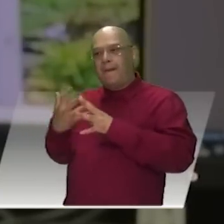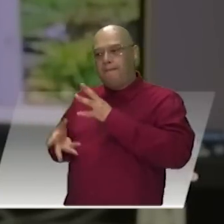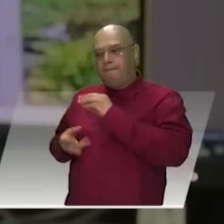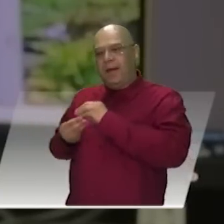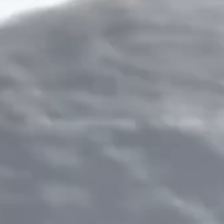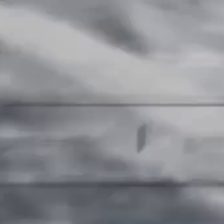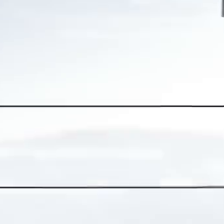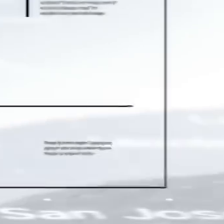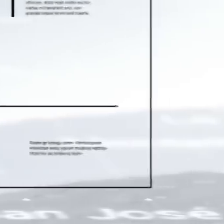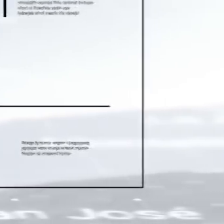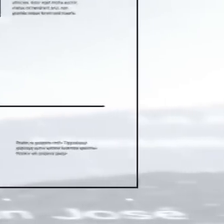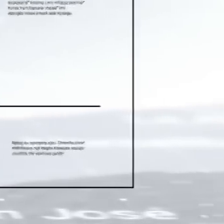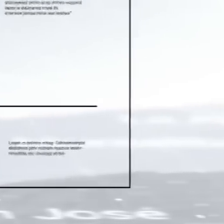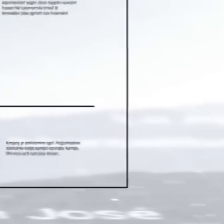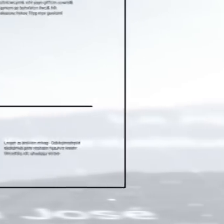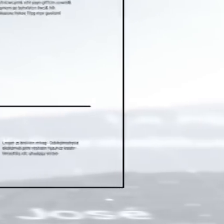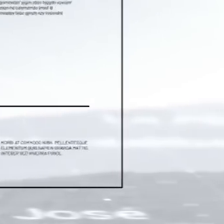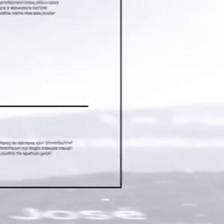el año pasado